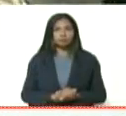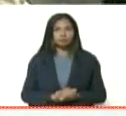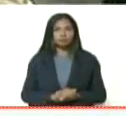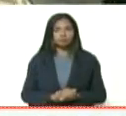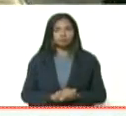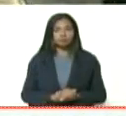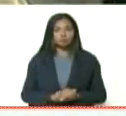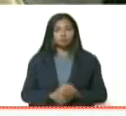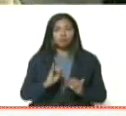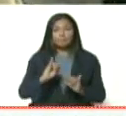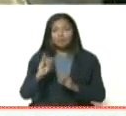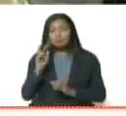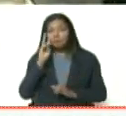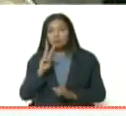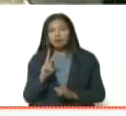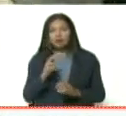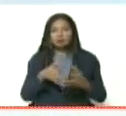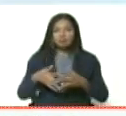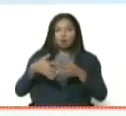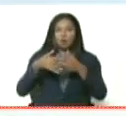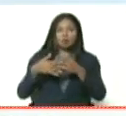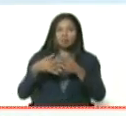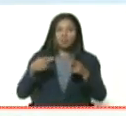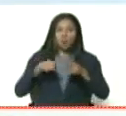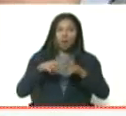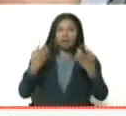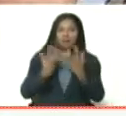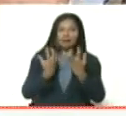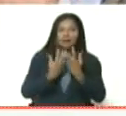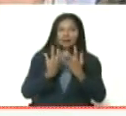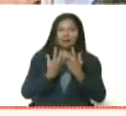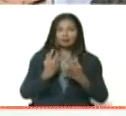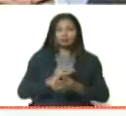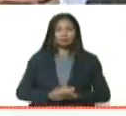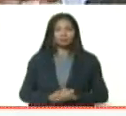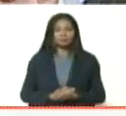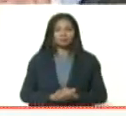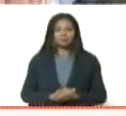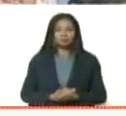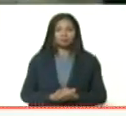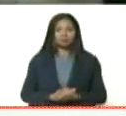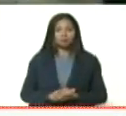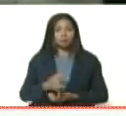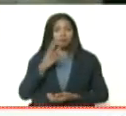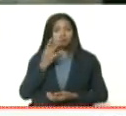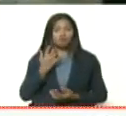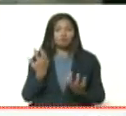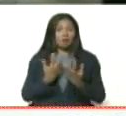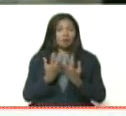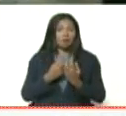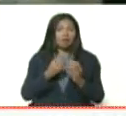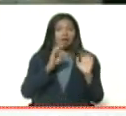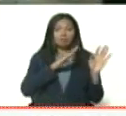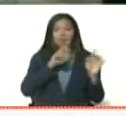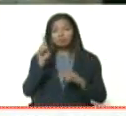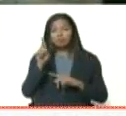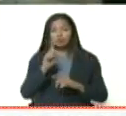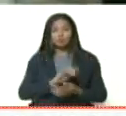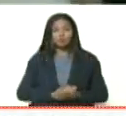Para que ustedes vean, Estados Unidos tuvo una guerra. Y en el caso de la guerra del 91,